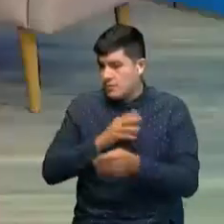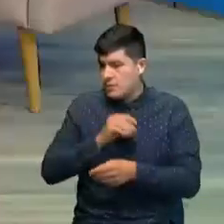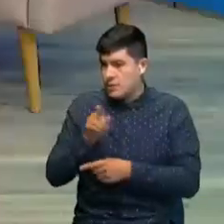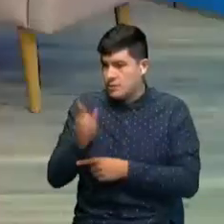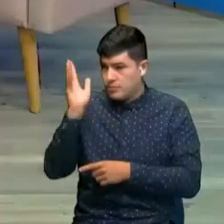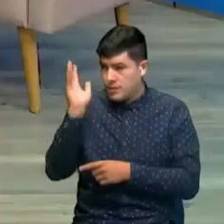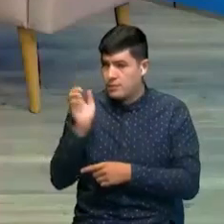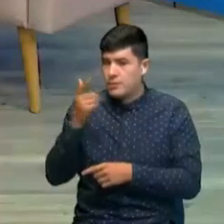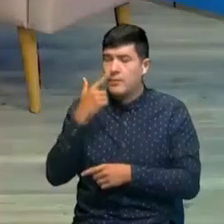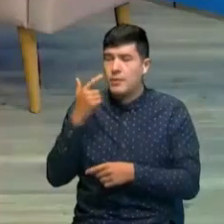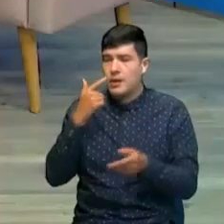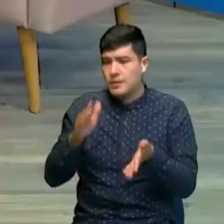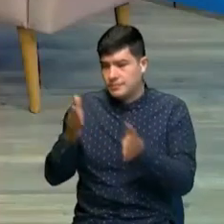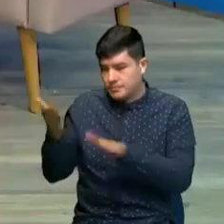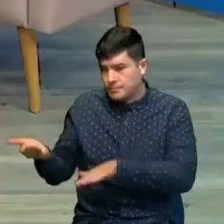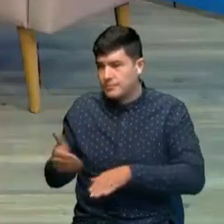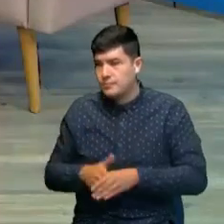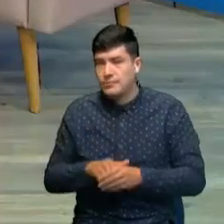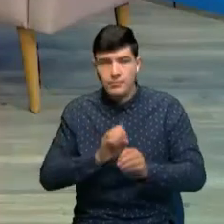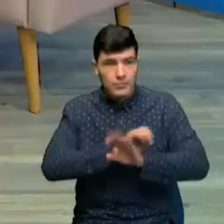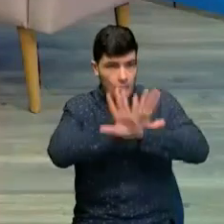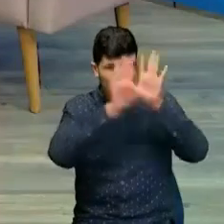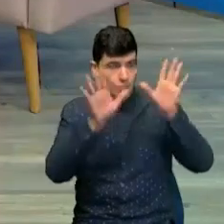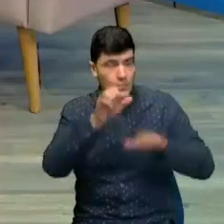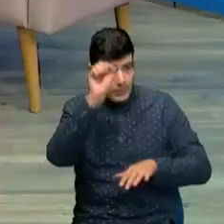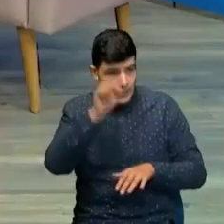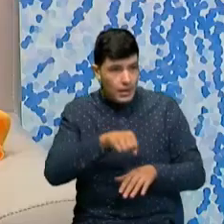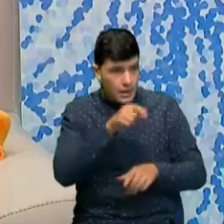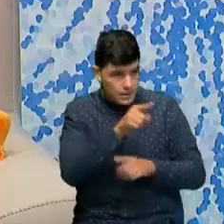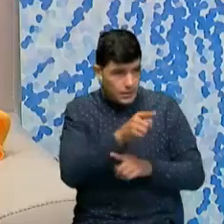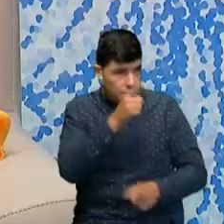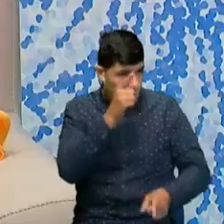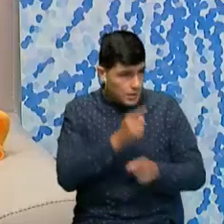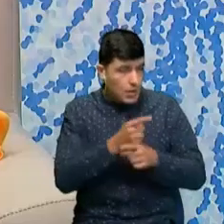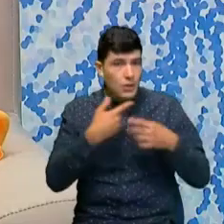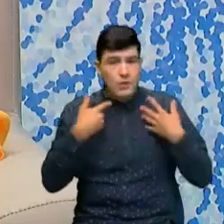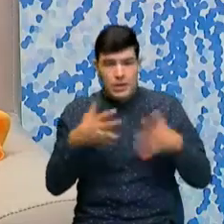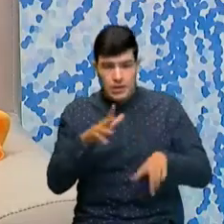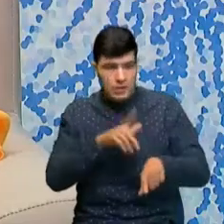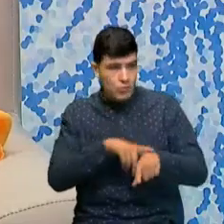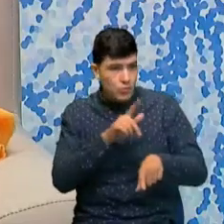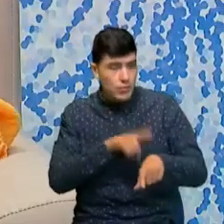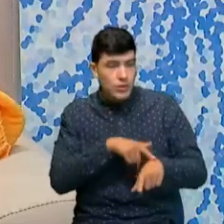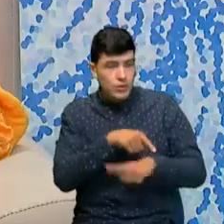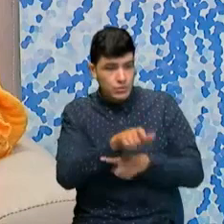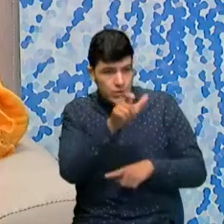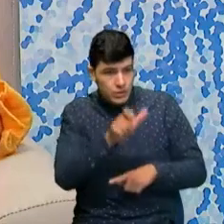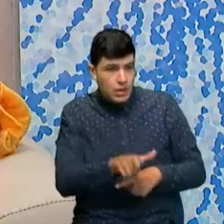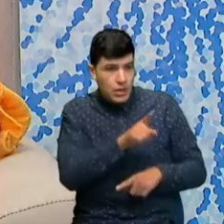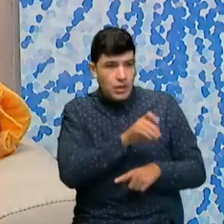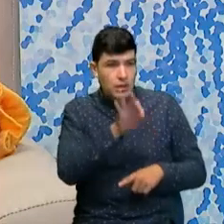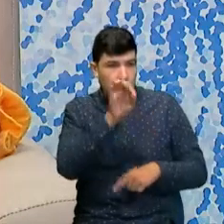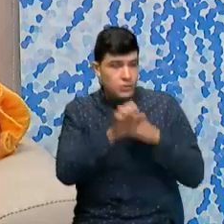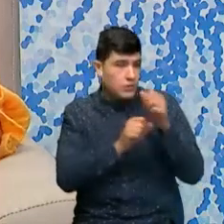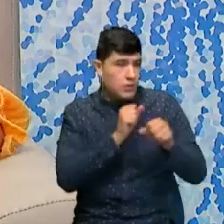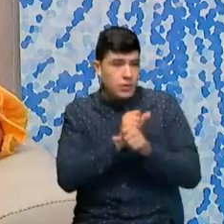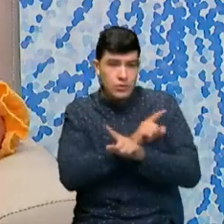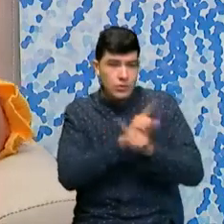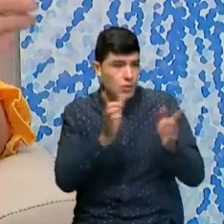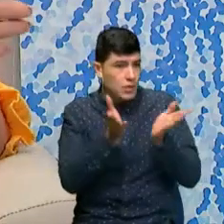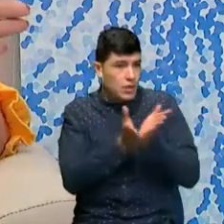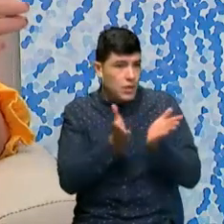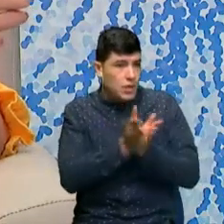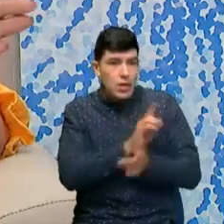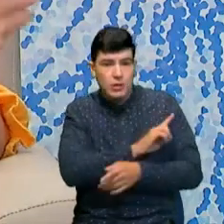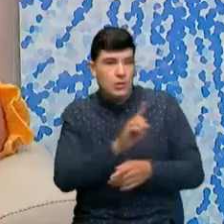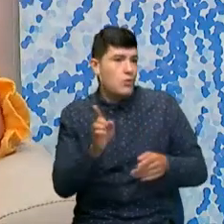del papá fallecido. Claro, es que es así, o sea, en cualquier momento, él a los 18 años puede que no hubiera estado estudiando,